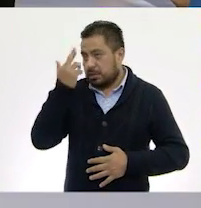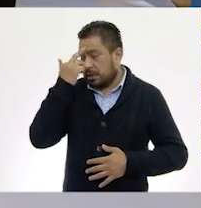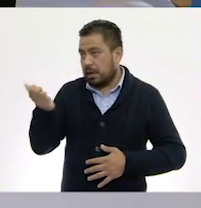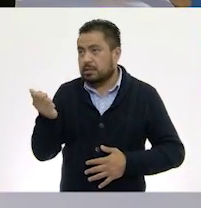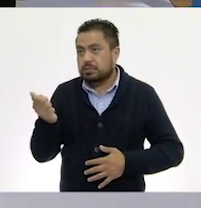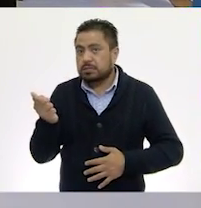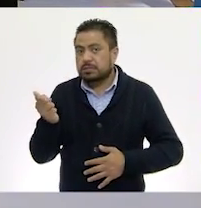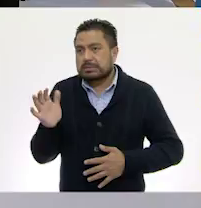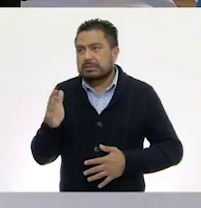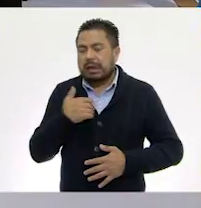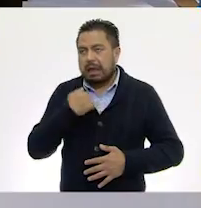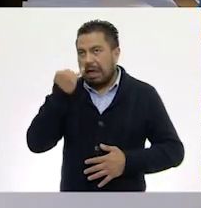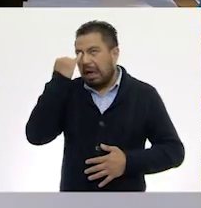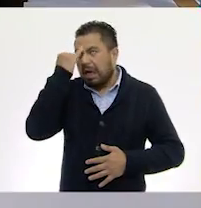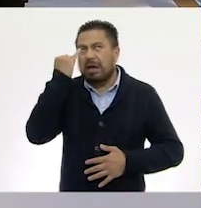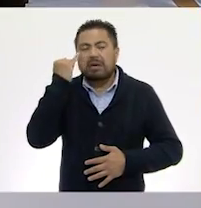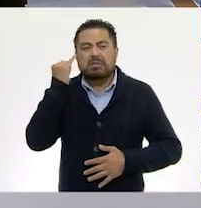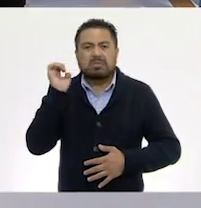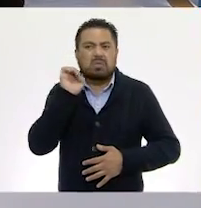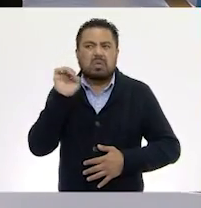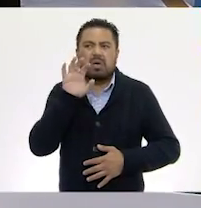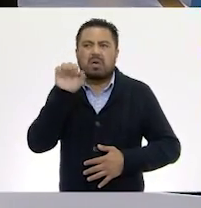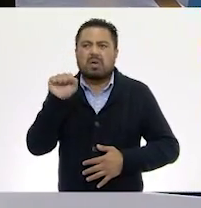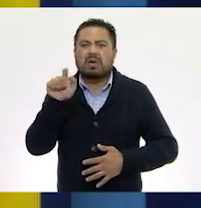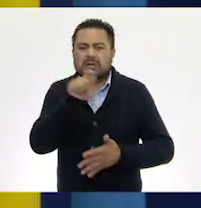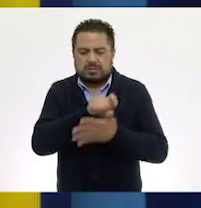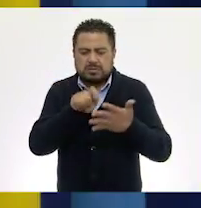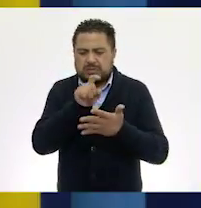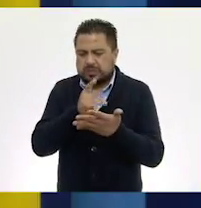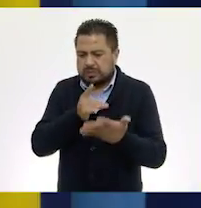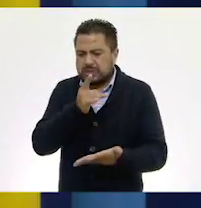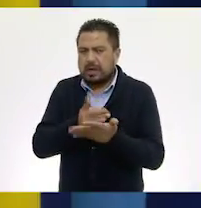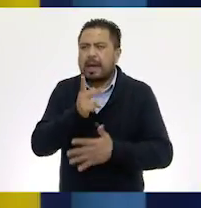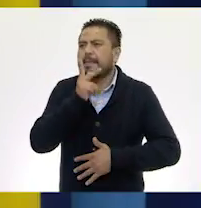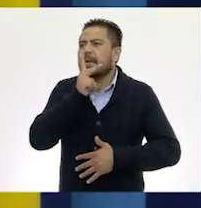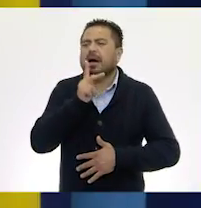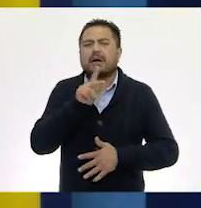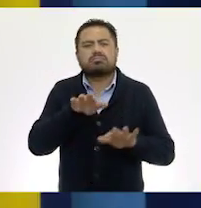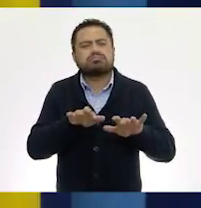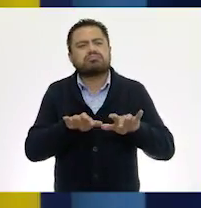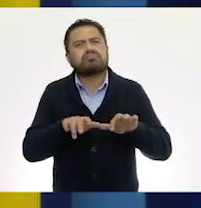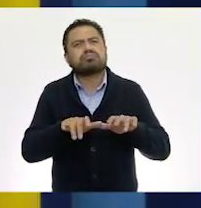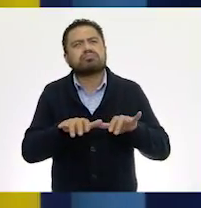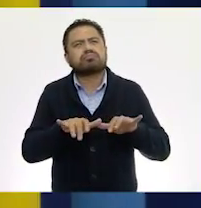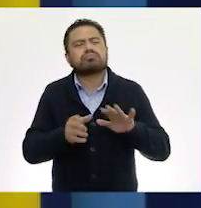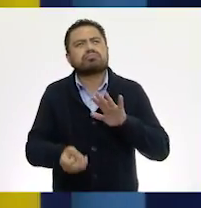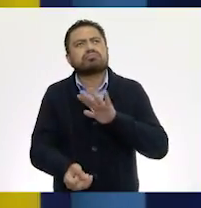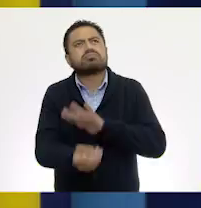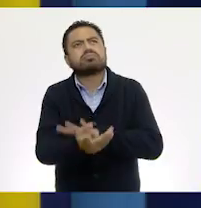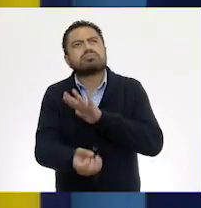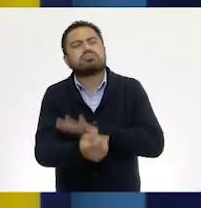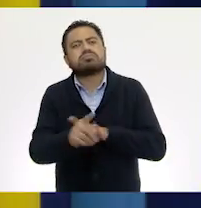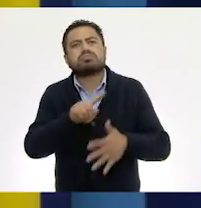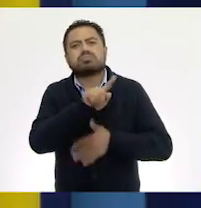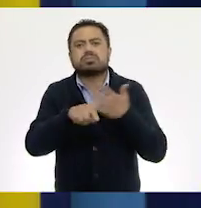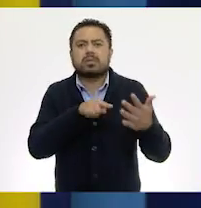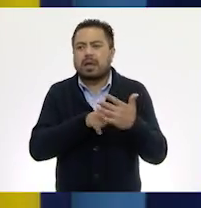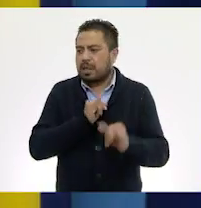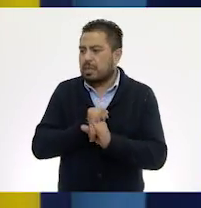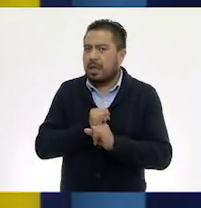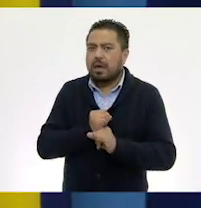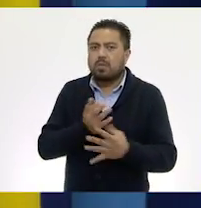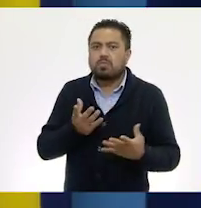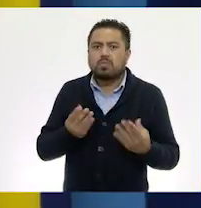aunque no me lo puedo imaginar. Al escribir una sola palabra en el buscador y darle clic, aparecen muchos sitios o páginas de